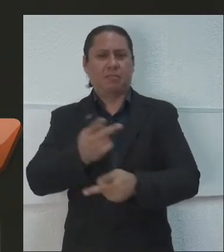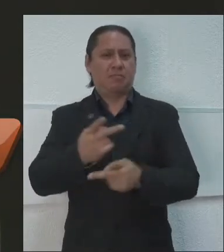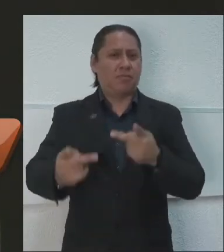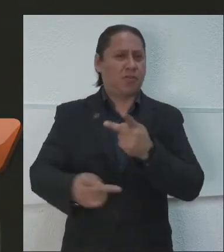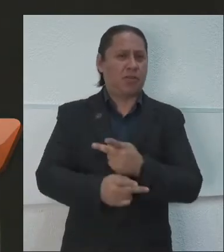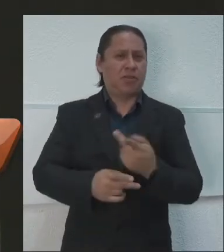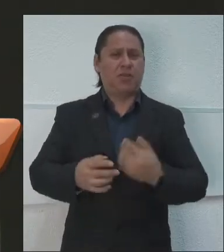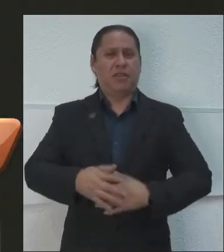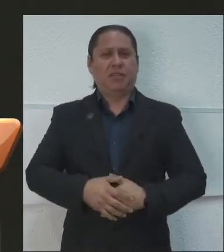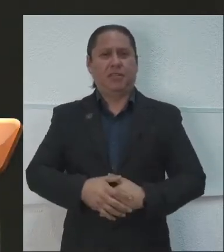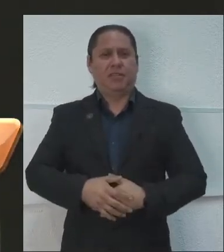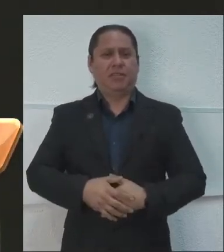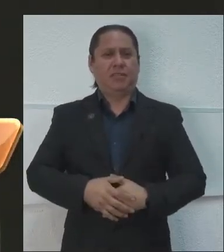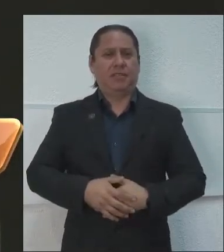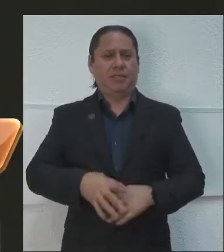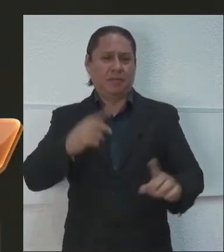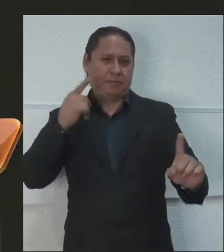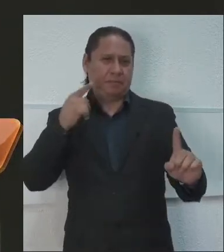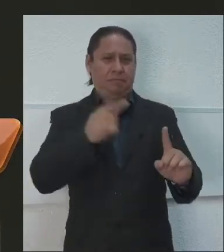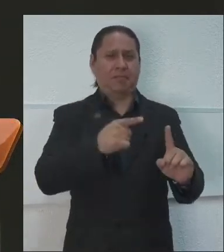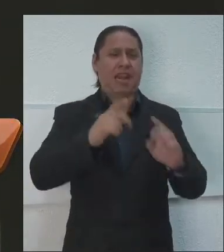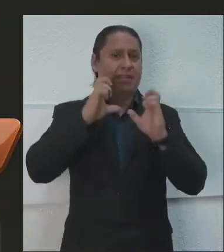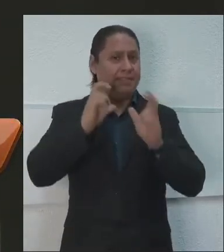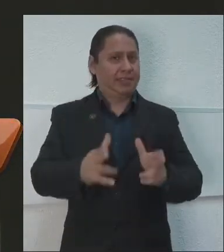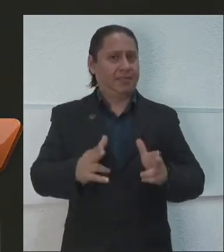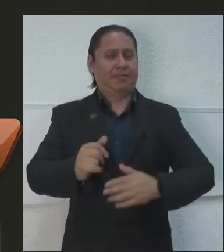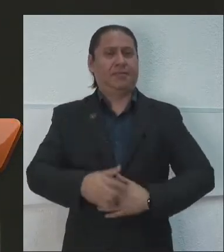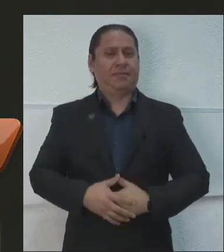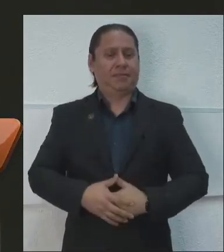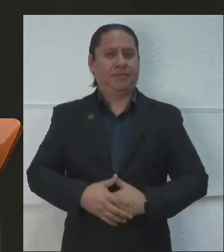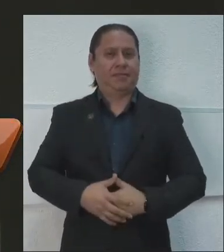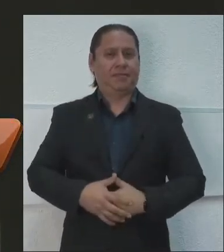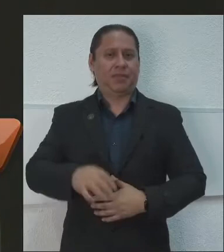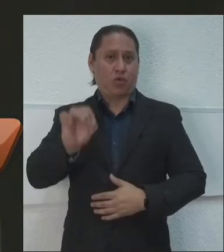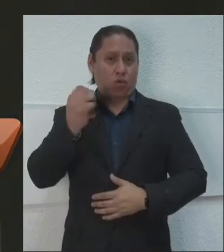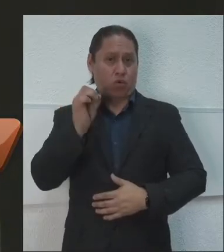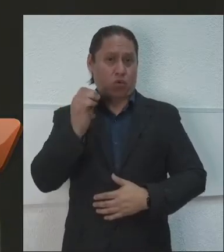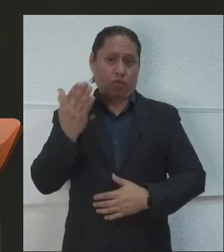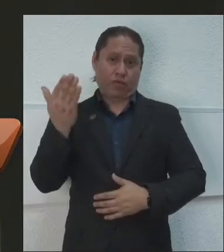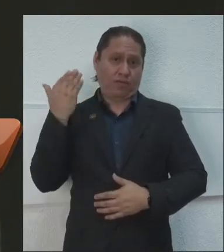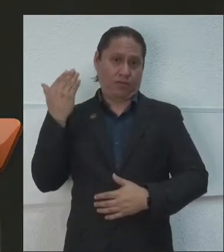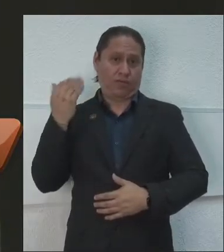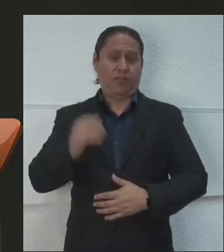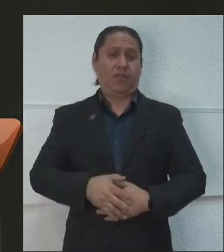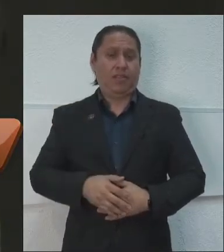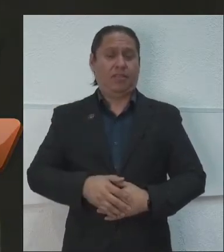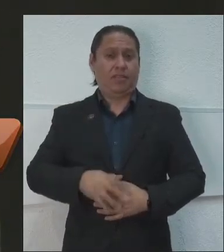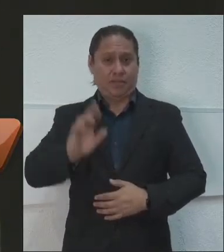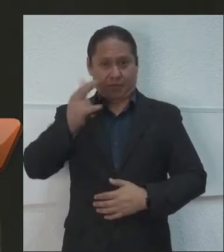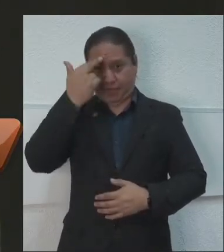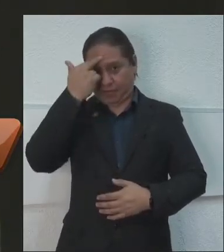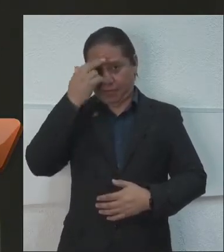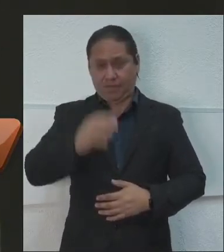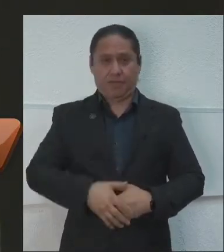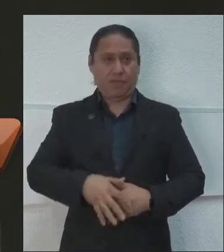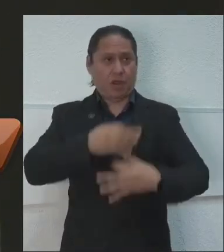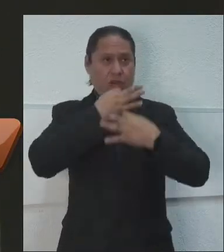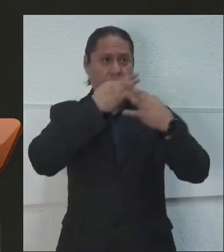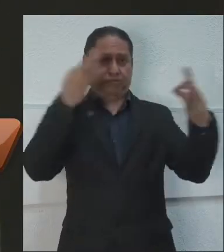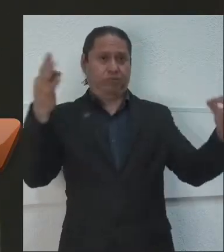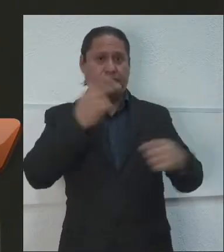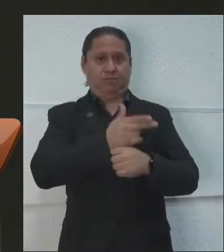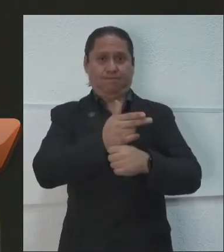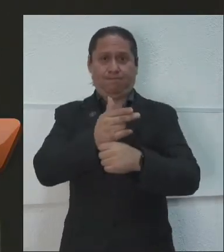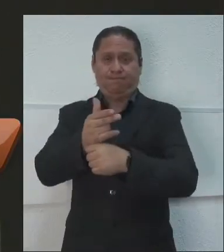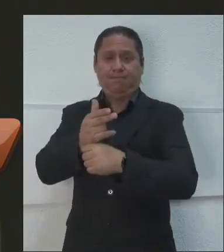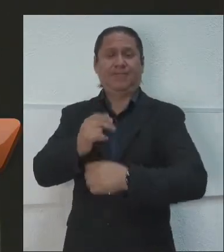nacional, particularmente para Chiapas. Desde octubre pasado, vale recordar, se anunciaba en los medios de